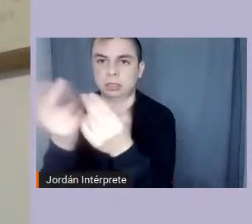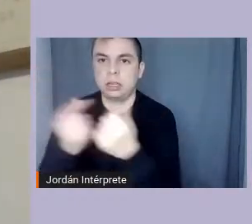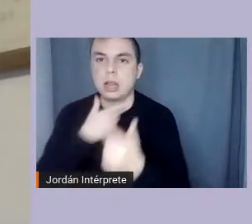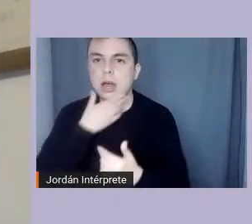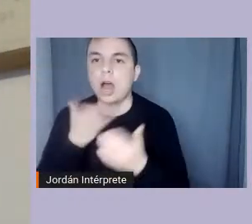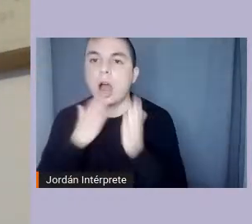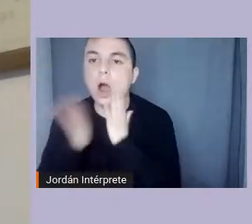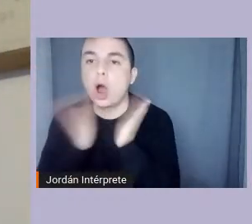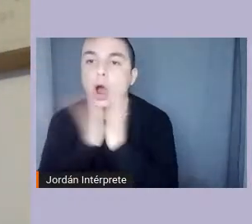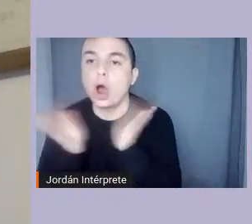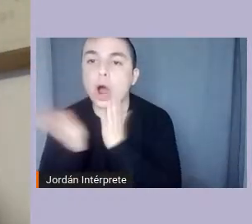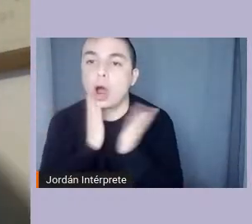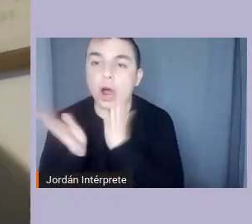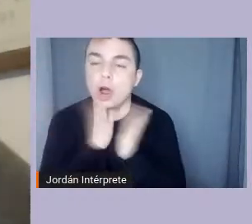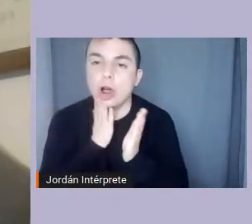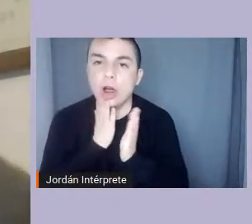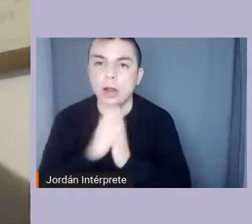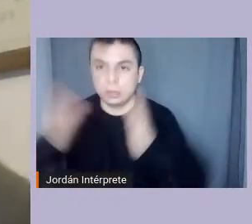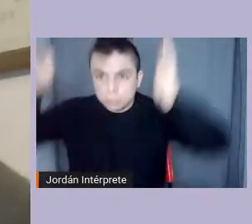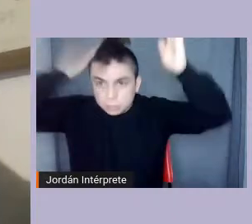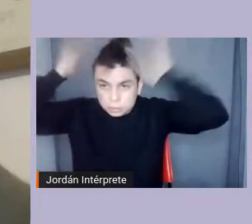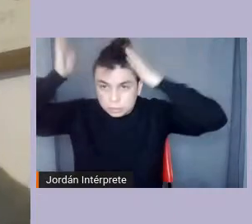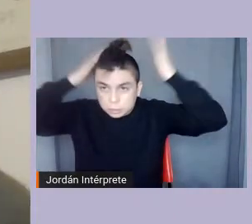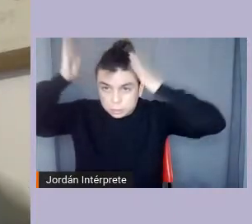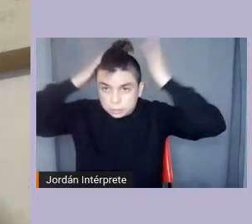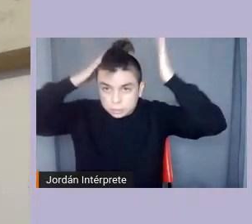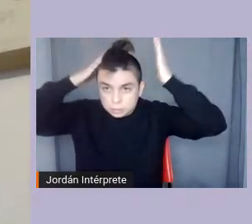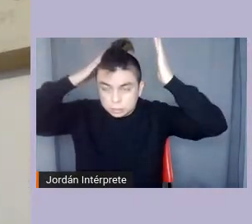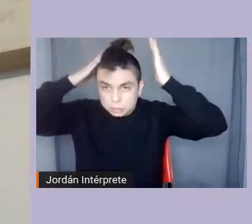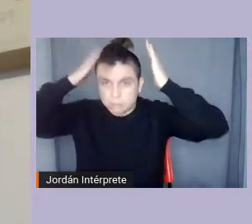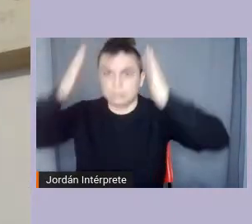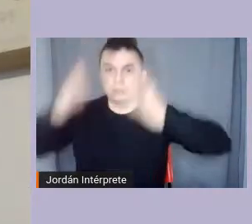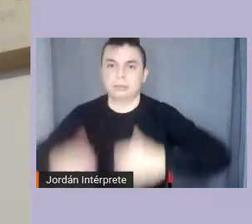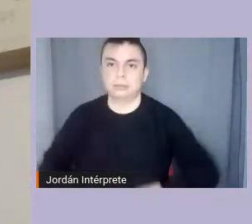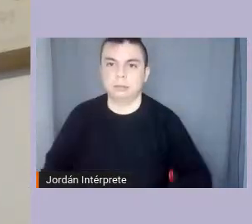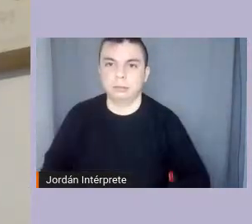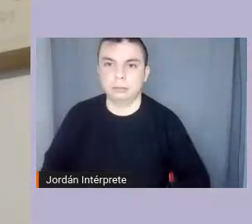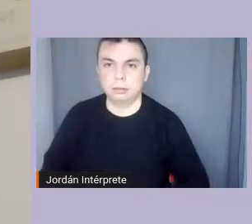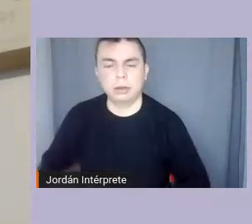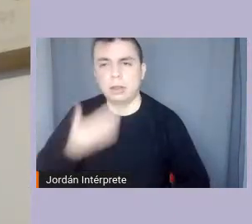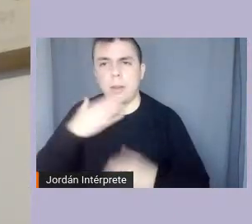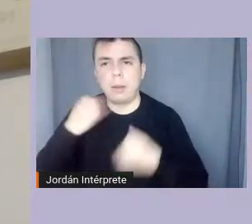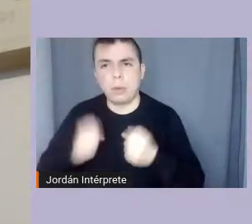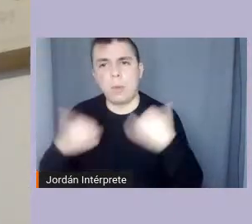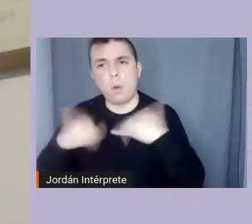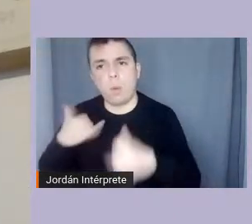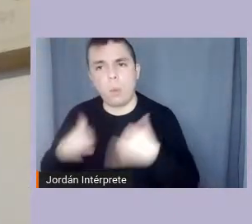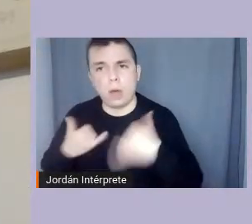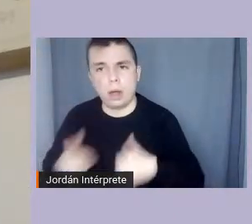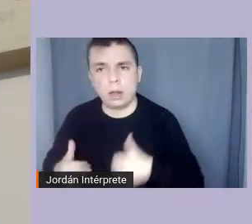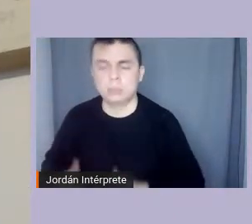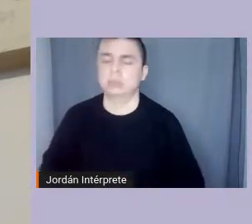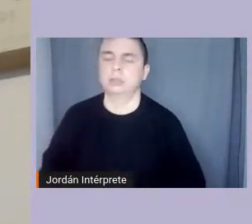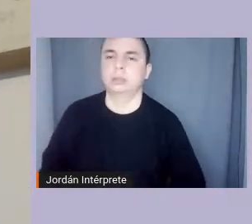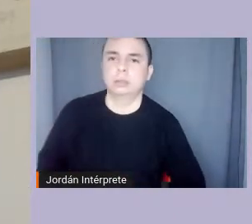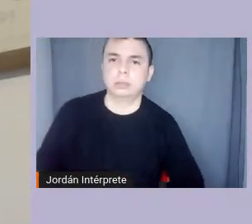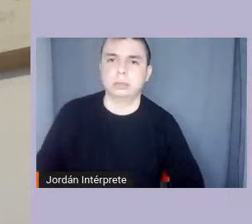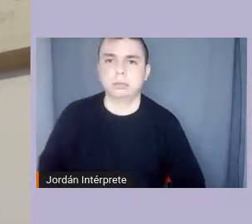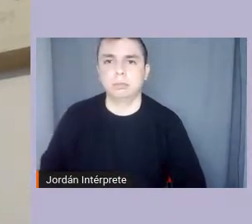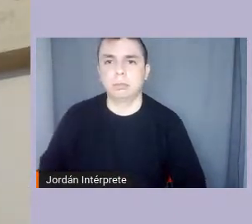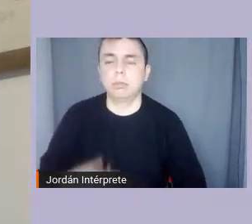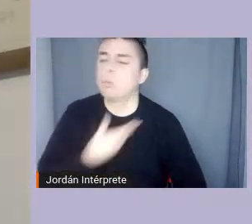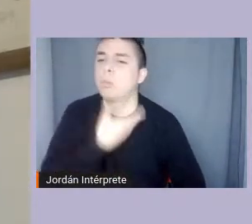mandíbula, la cabeza. ¿Por qué no jugar con esos sonidos? Porque esos